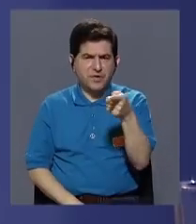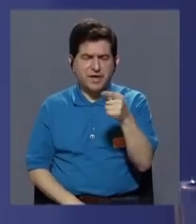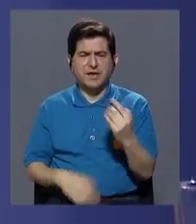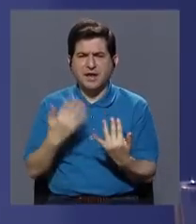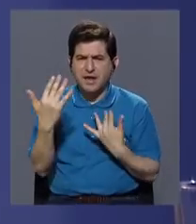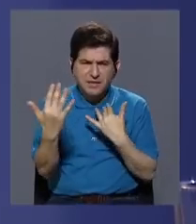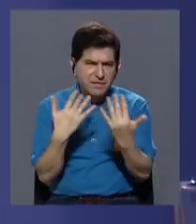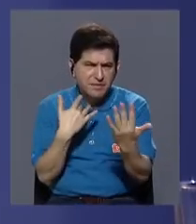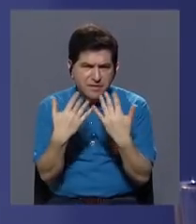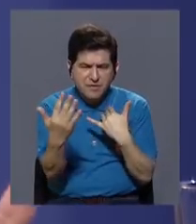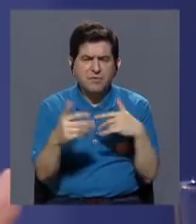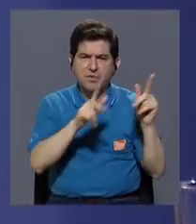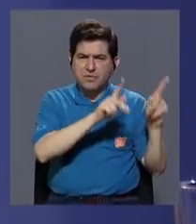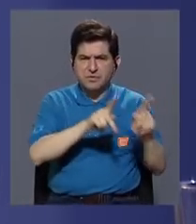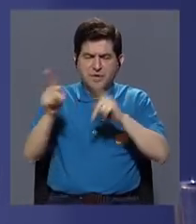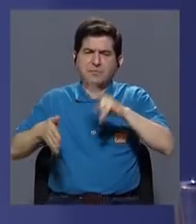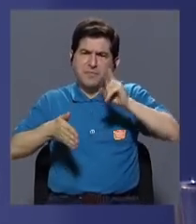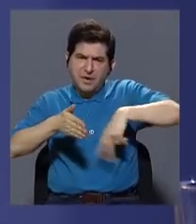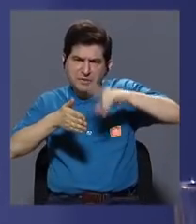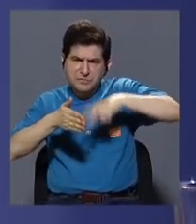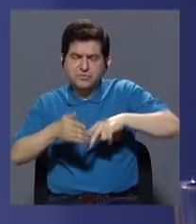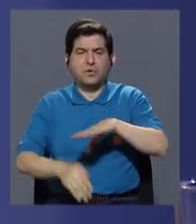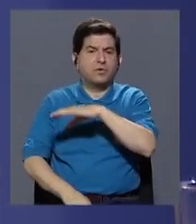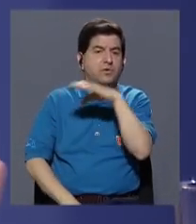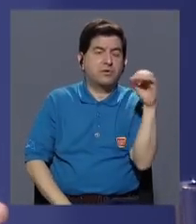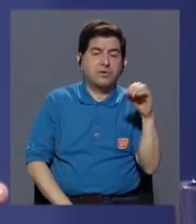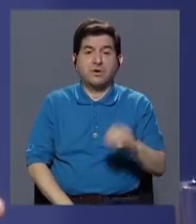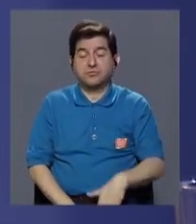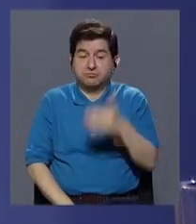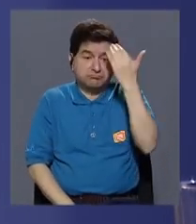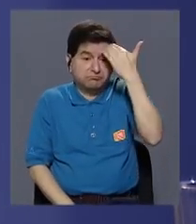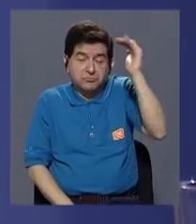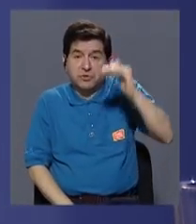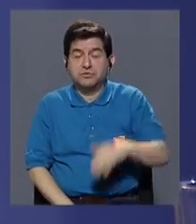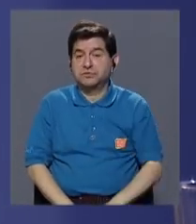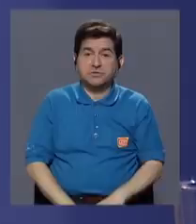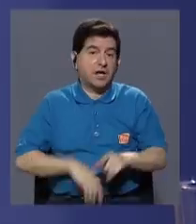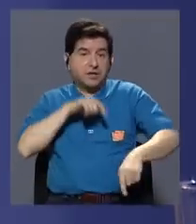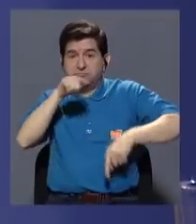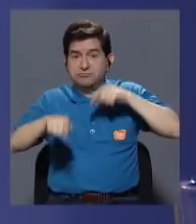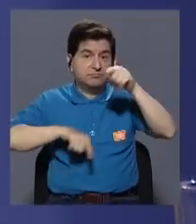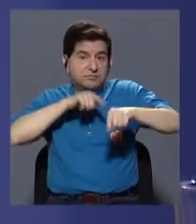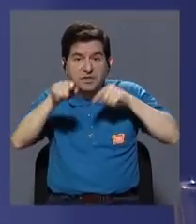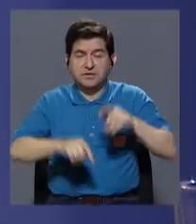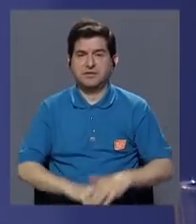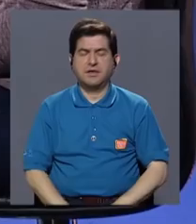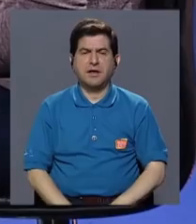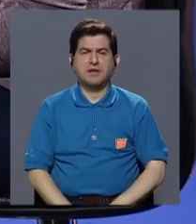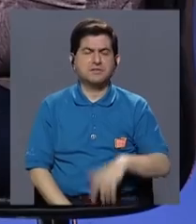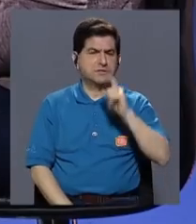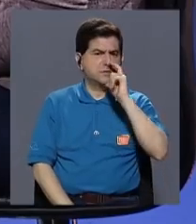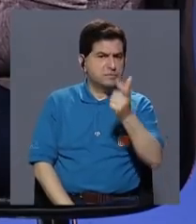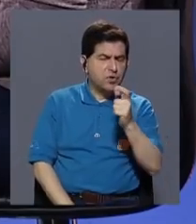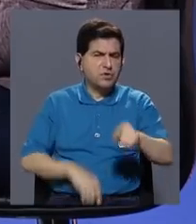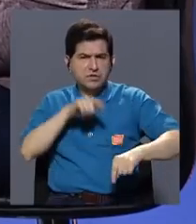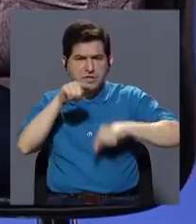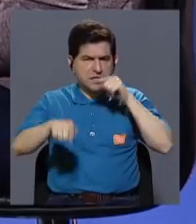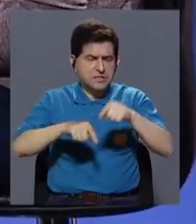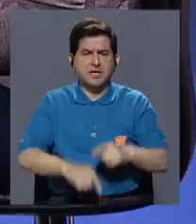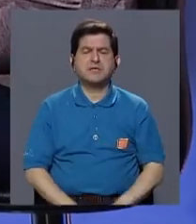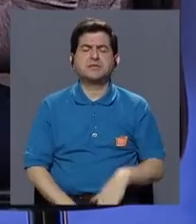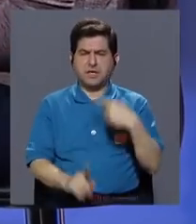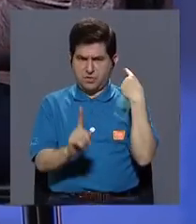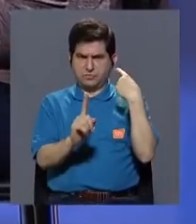de personas que lo han leído no sé críticas bueno perdices las lentejas han sido como